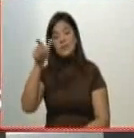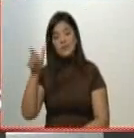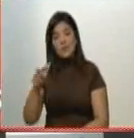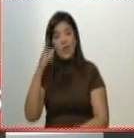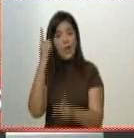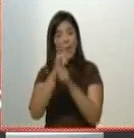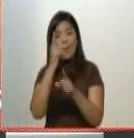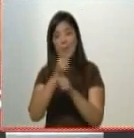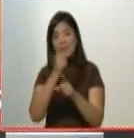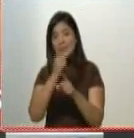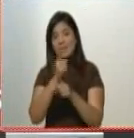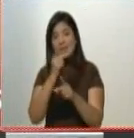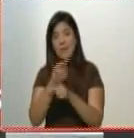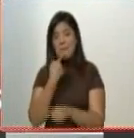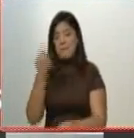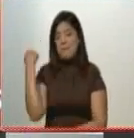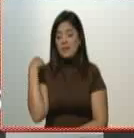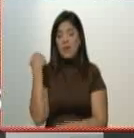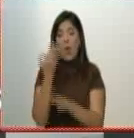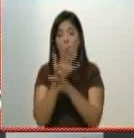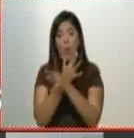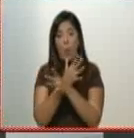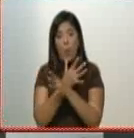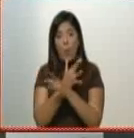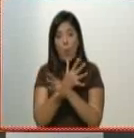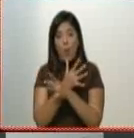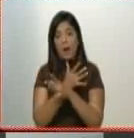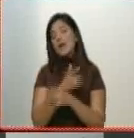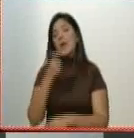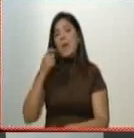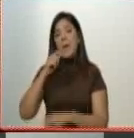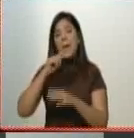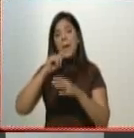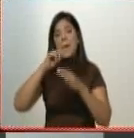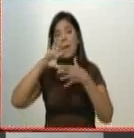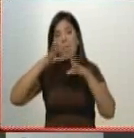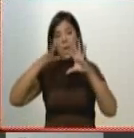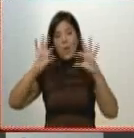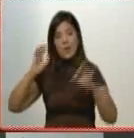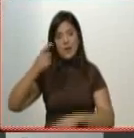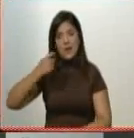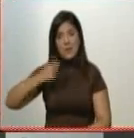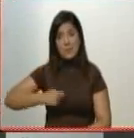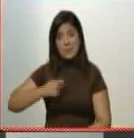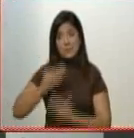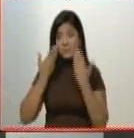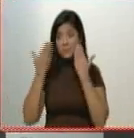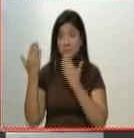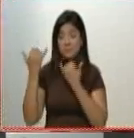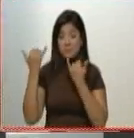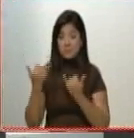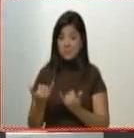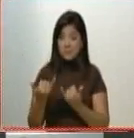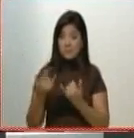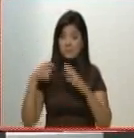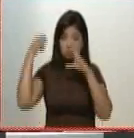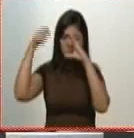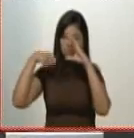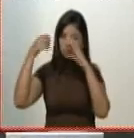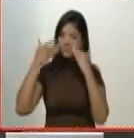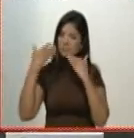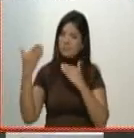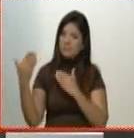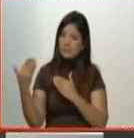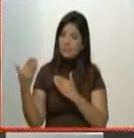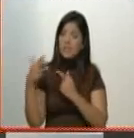mejor de sí en la pasada edición de los Juegos Panamericanos, y las imágenes que ustedes están viendo son parte